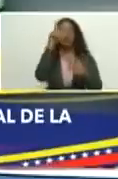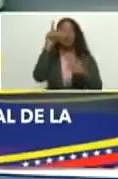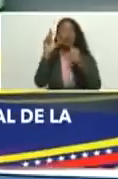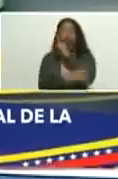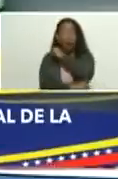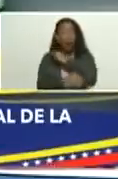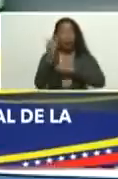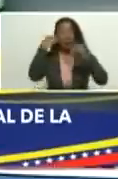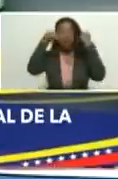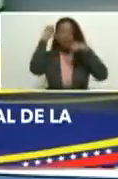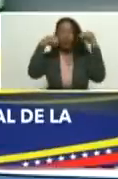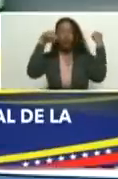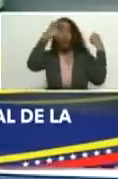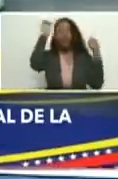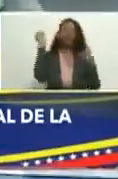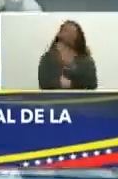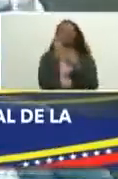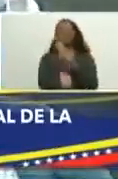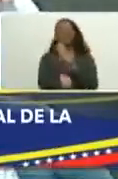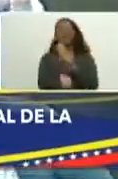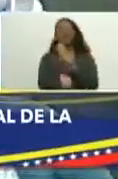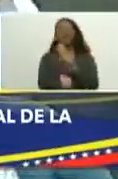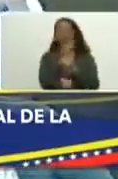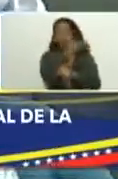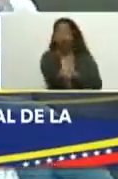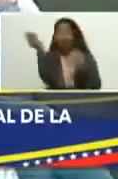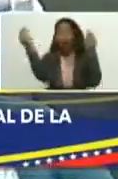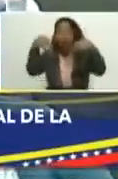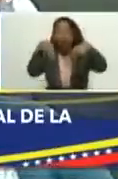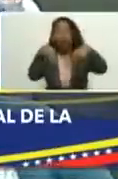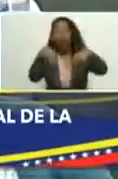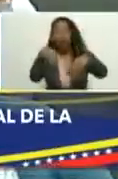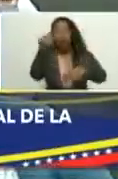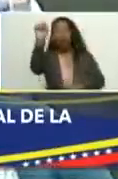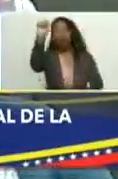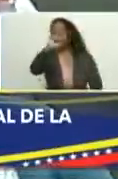Rebelión obrera. ¿Están de acuerdo?